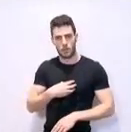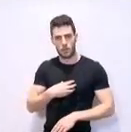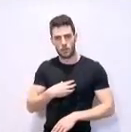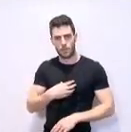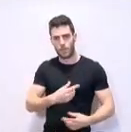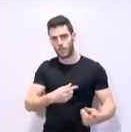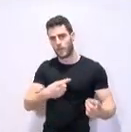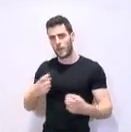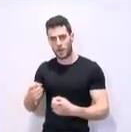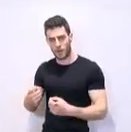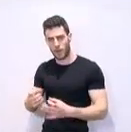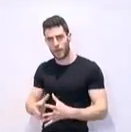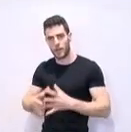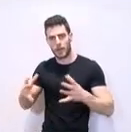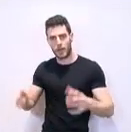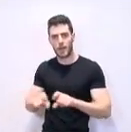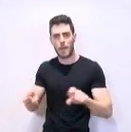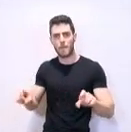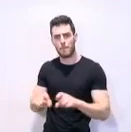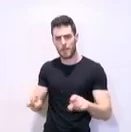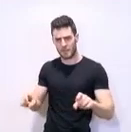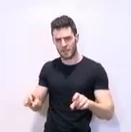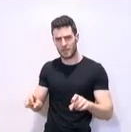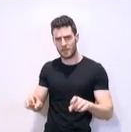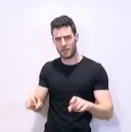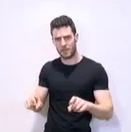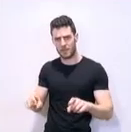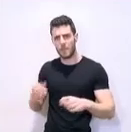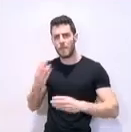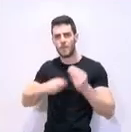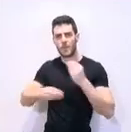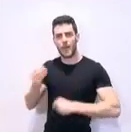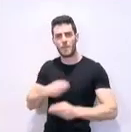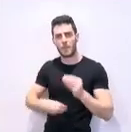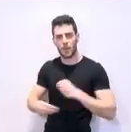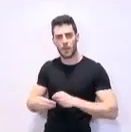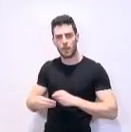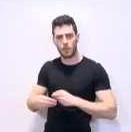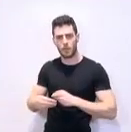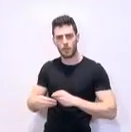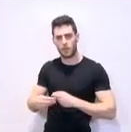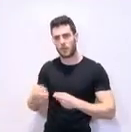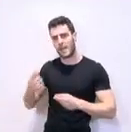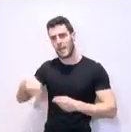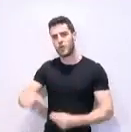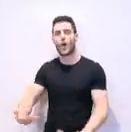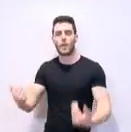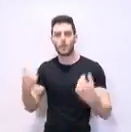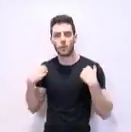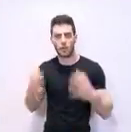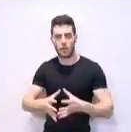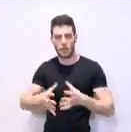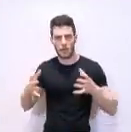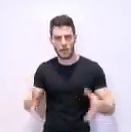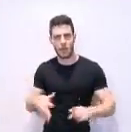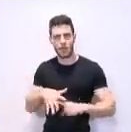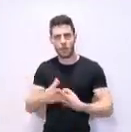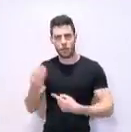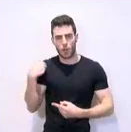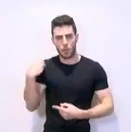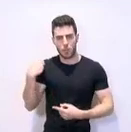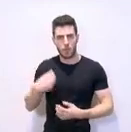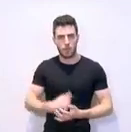necesidades de las grandes distribuidoras de alimentación, que son las grandes responsables de esta situación.